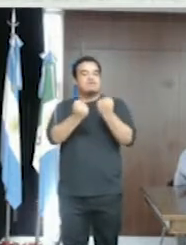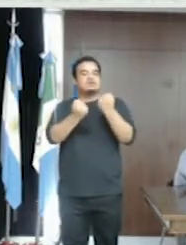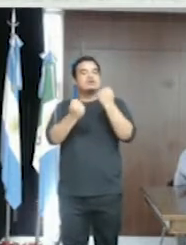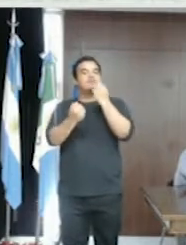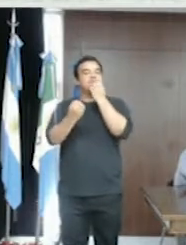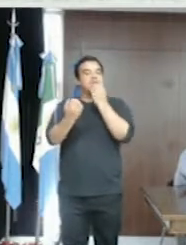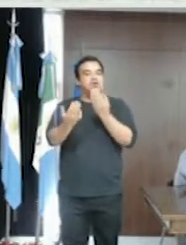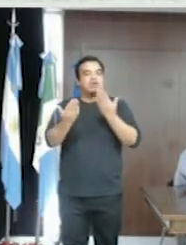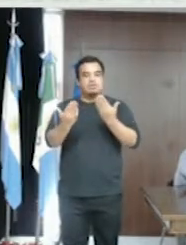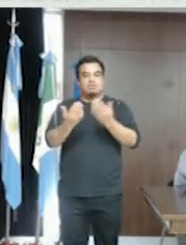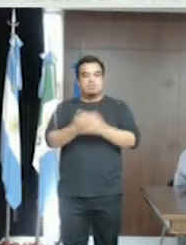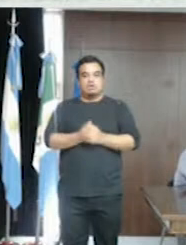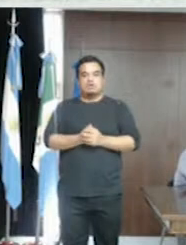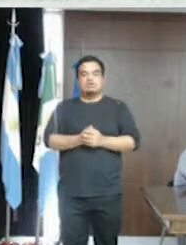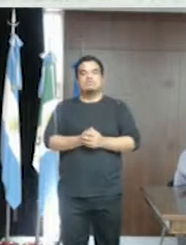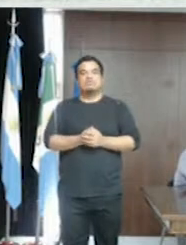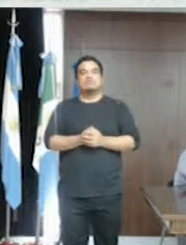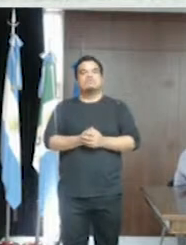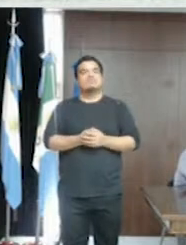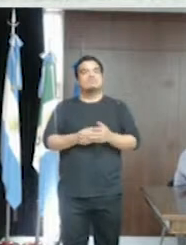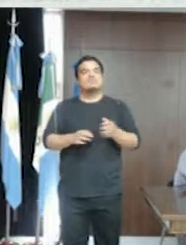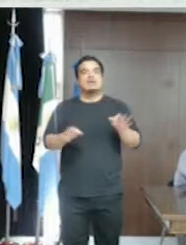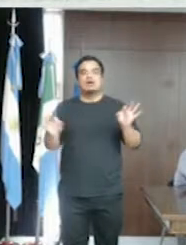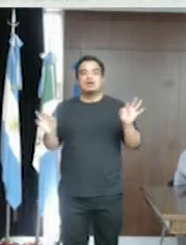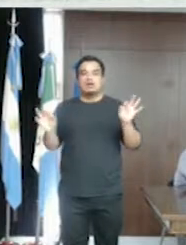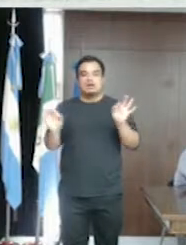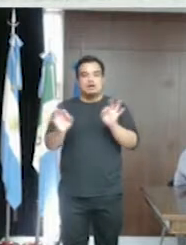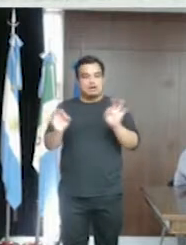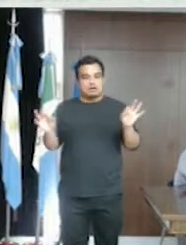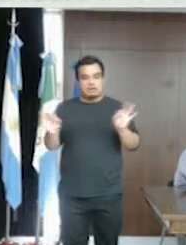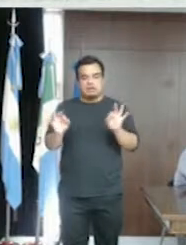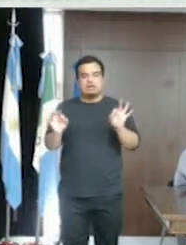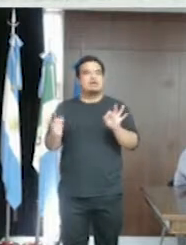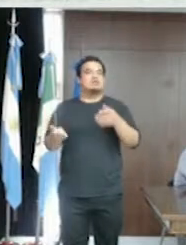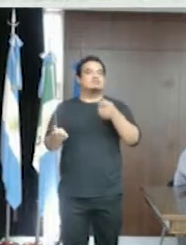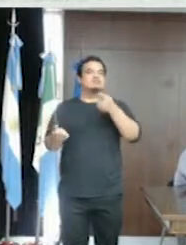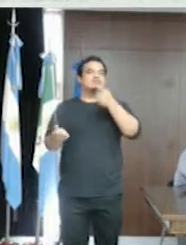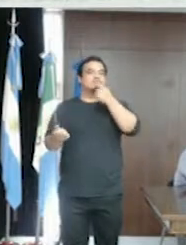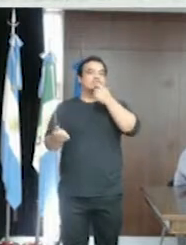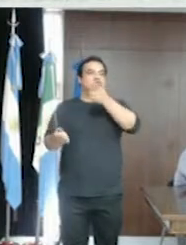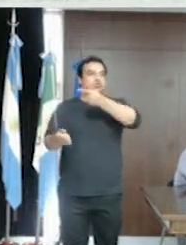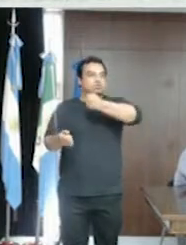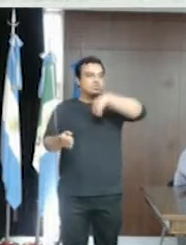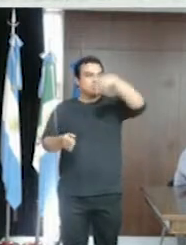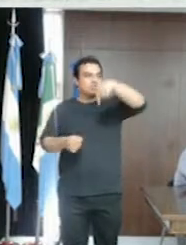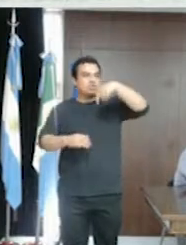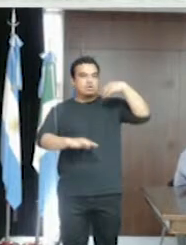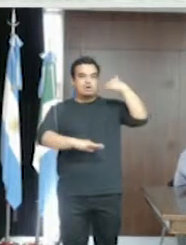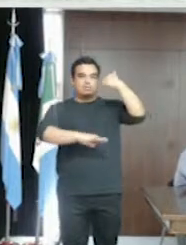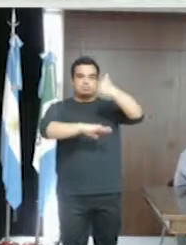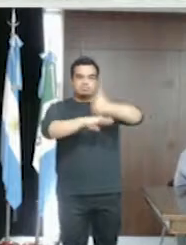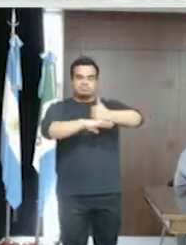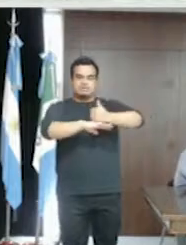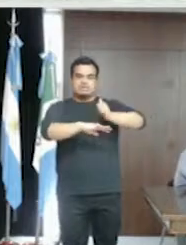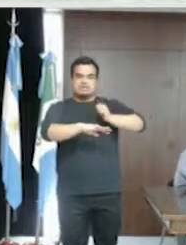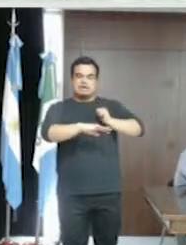resiliente. Nada, absolutamente nada, ni siquiera podríamos estar hoy acá sin que cada uno